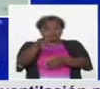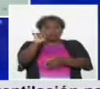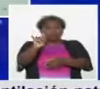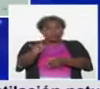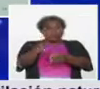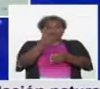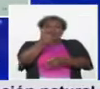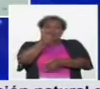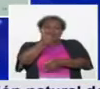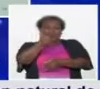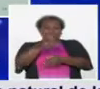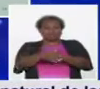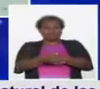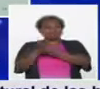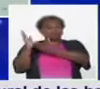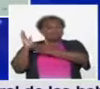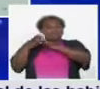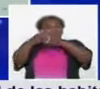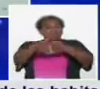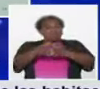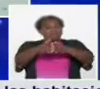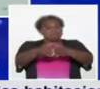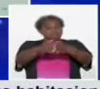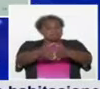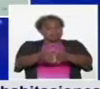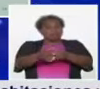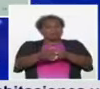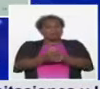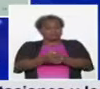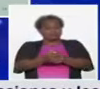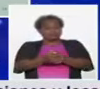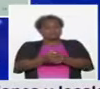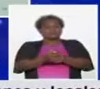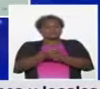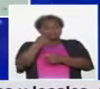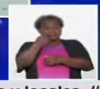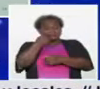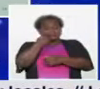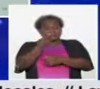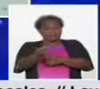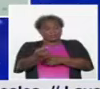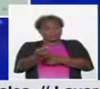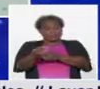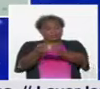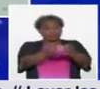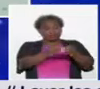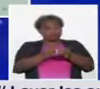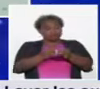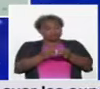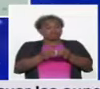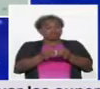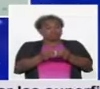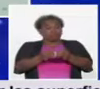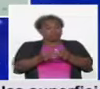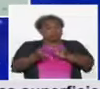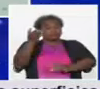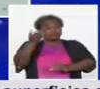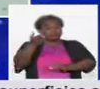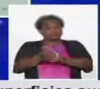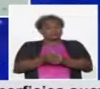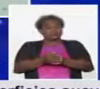Granma, que también ha presentado una transmisión bastante elevada en los últimos días, en